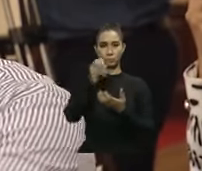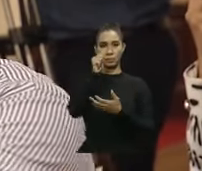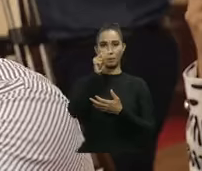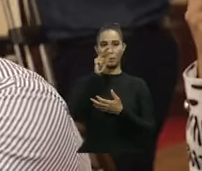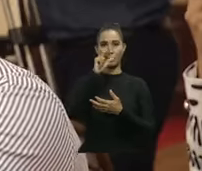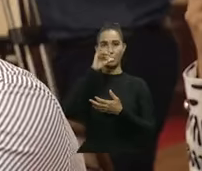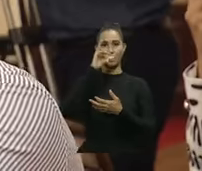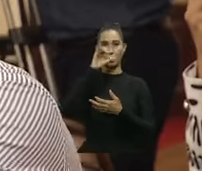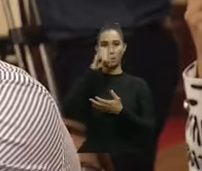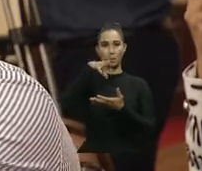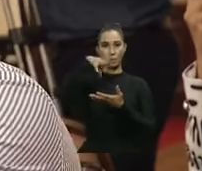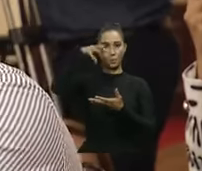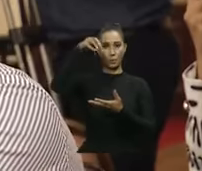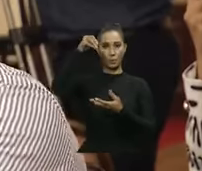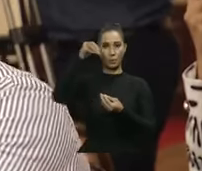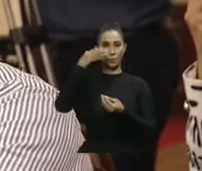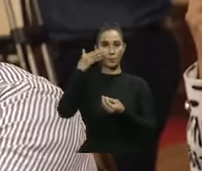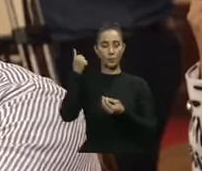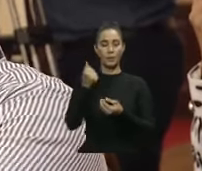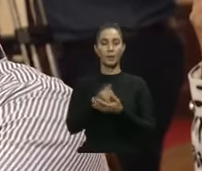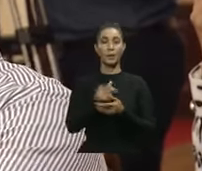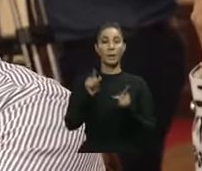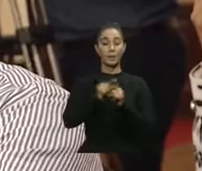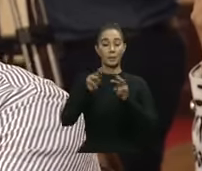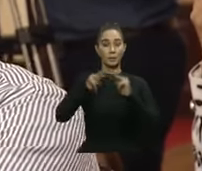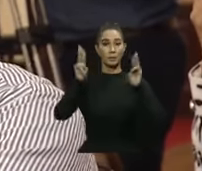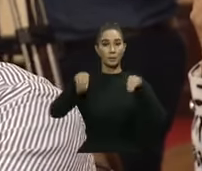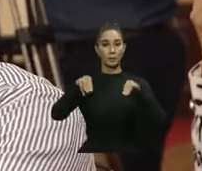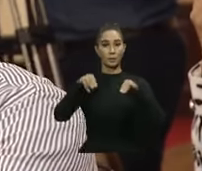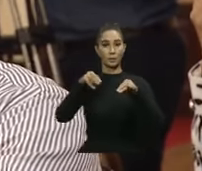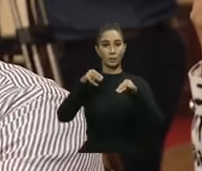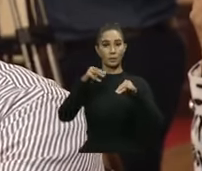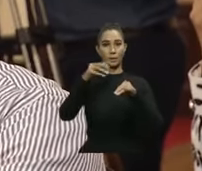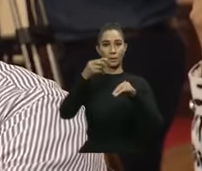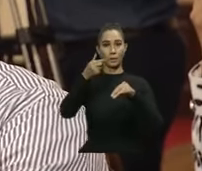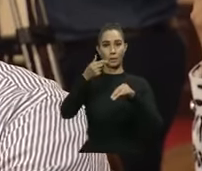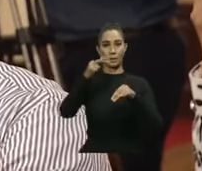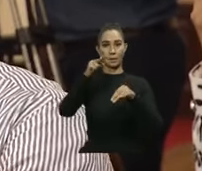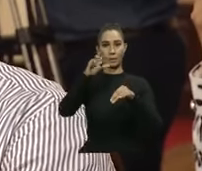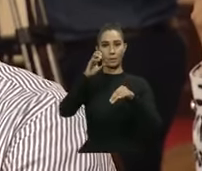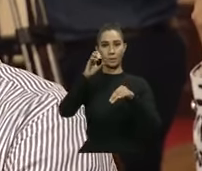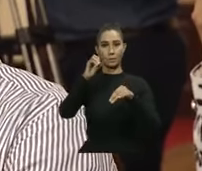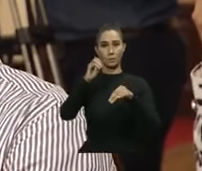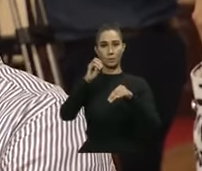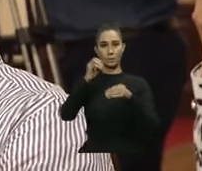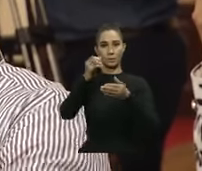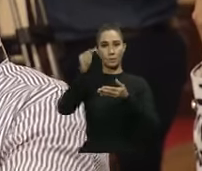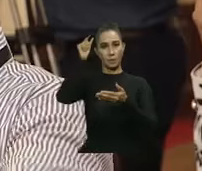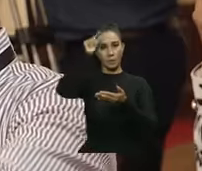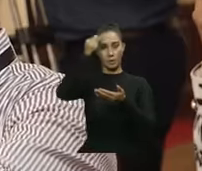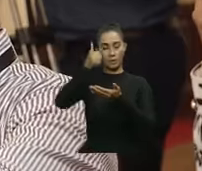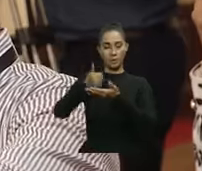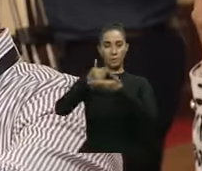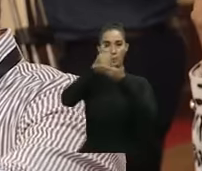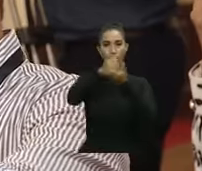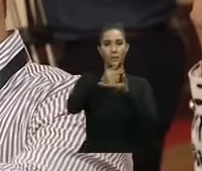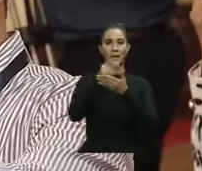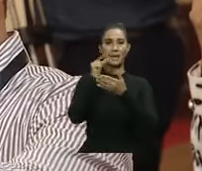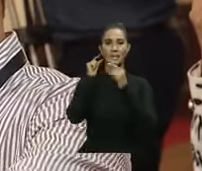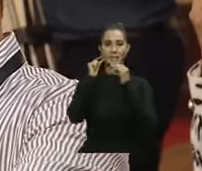ya al Ministro de Agricultura, si ya se está negociando para también lograr subsidios al maíz y a la soya. El